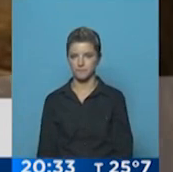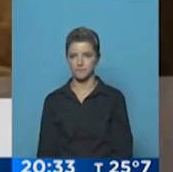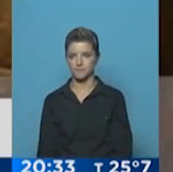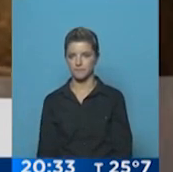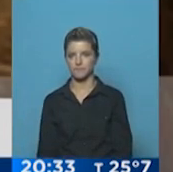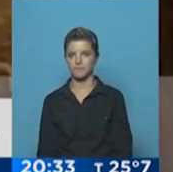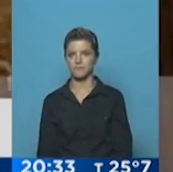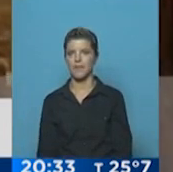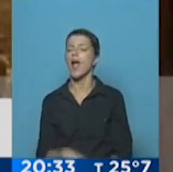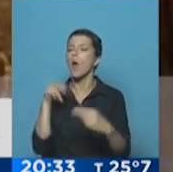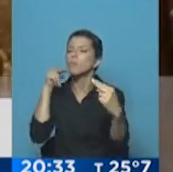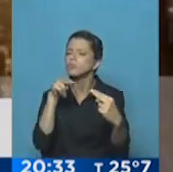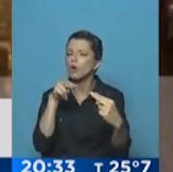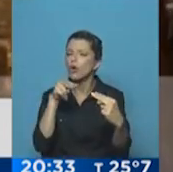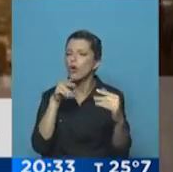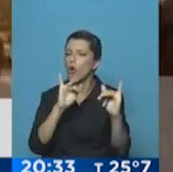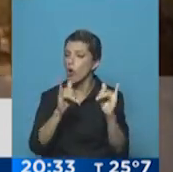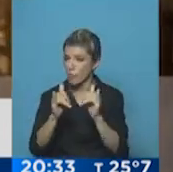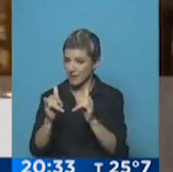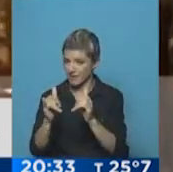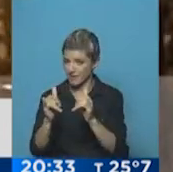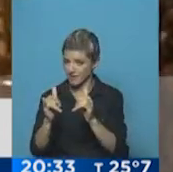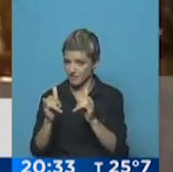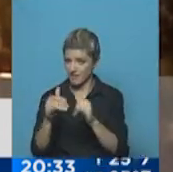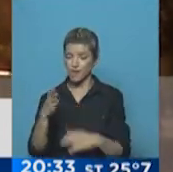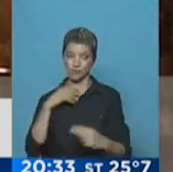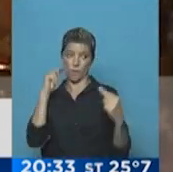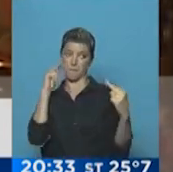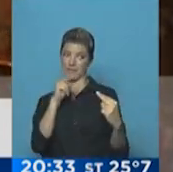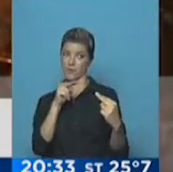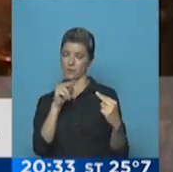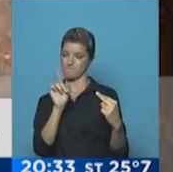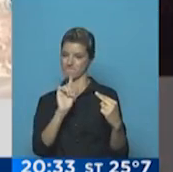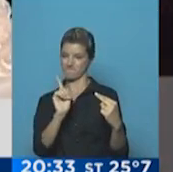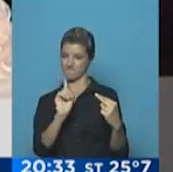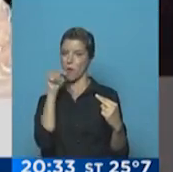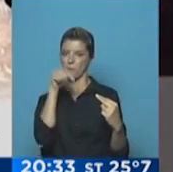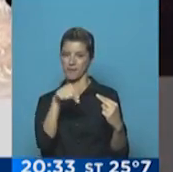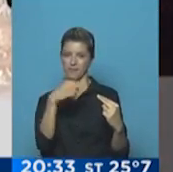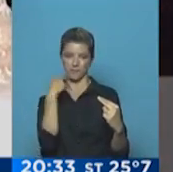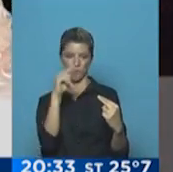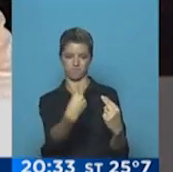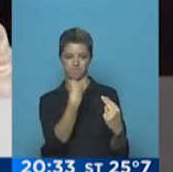A los ojos de los jóvenes no los miro, porque en ellos me miro yo.